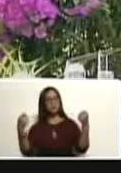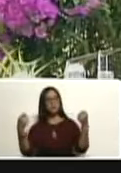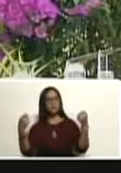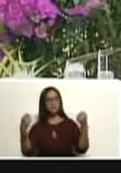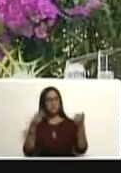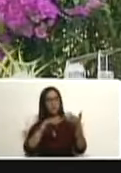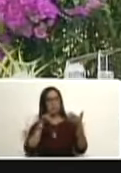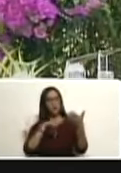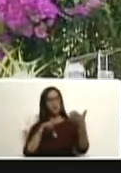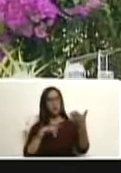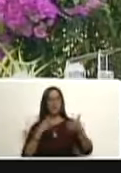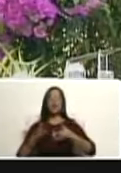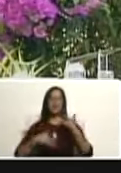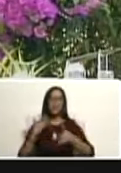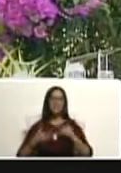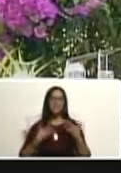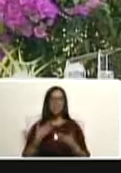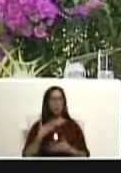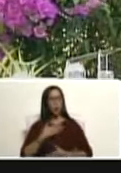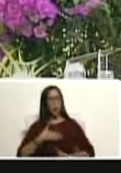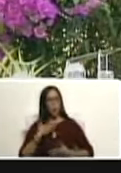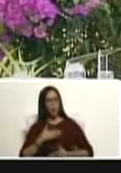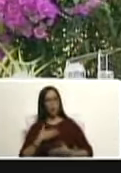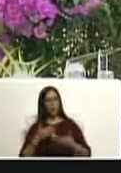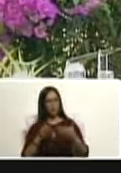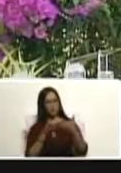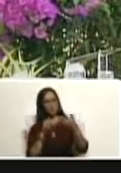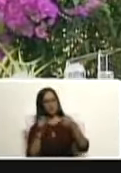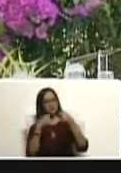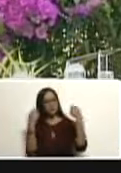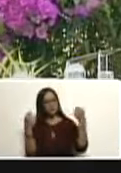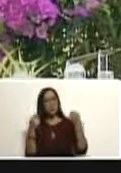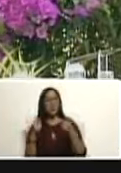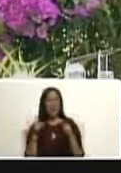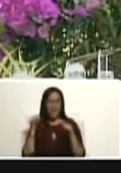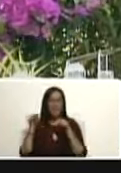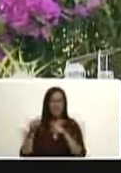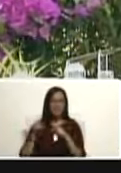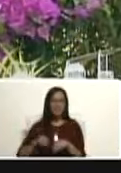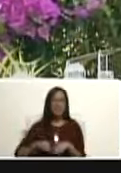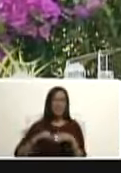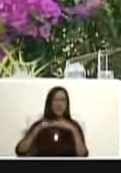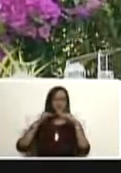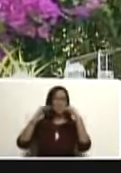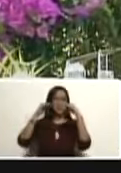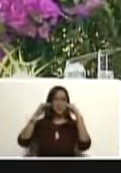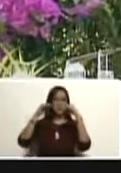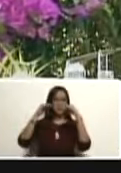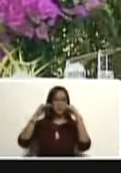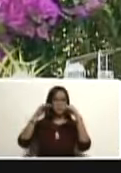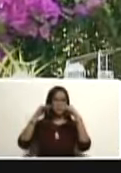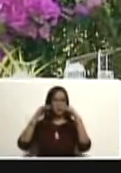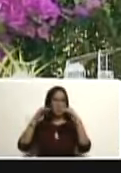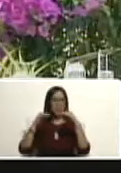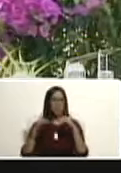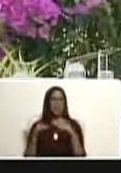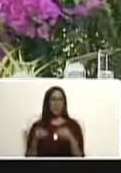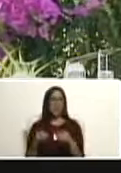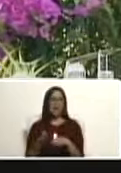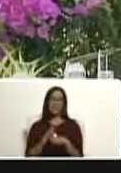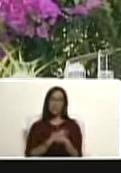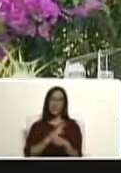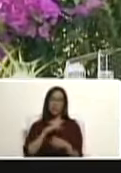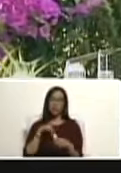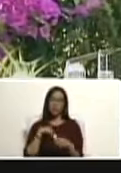siento en confort, cómodo conmigo mismo. Porque así crecimos, ¿verdad? La generación antes que nosotros